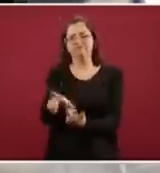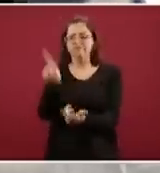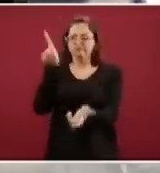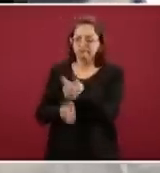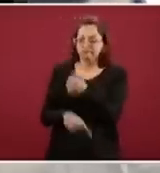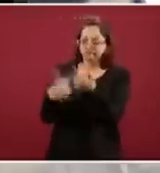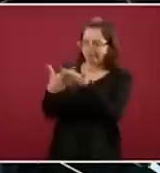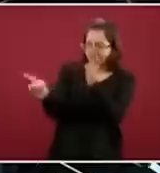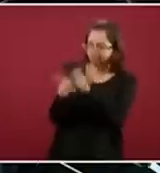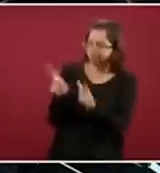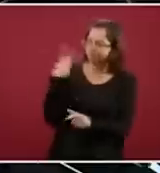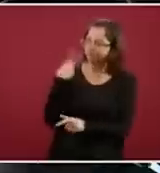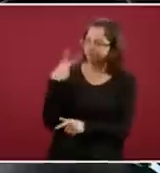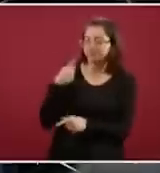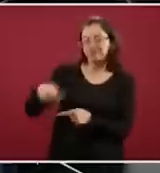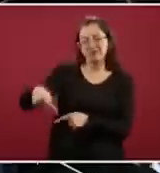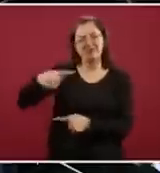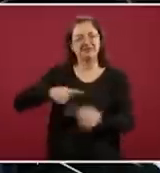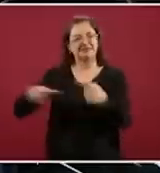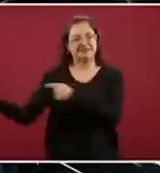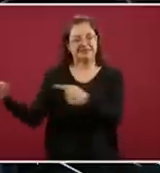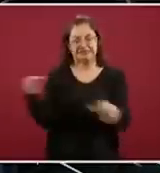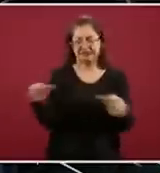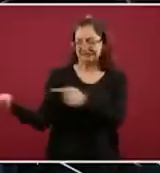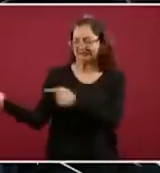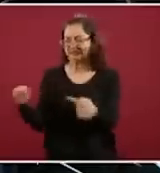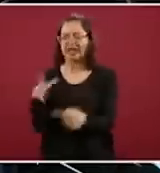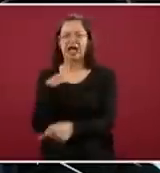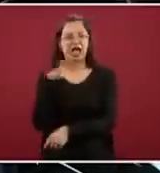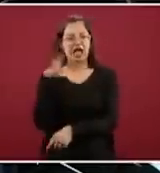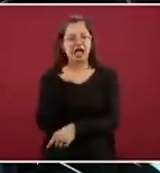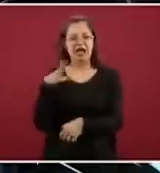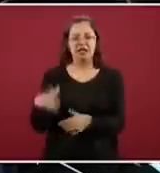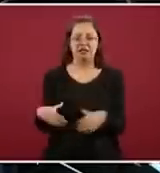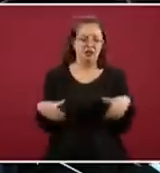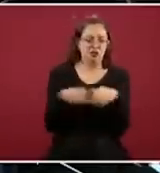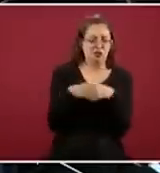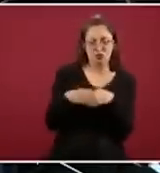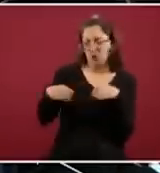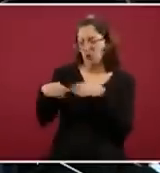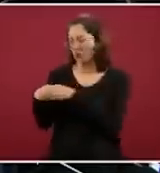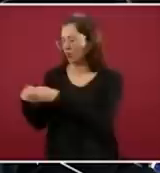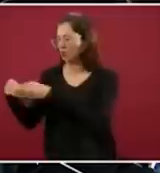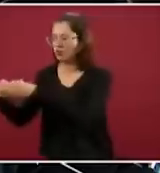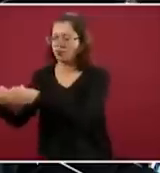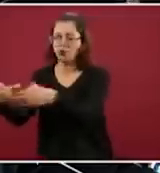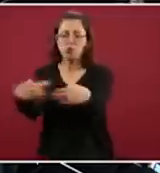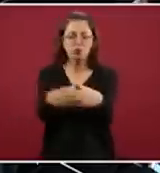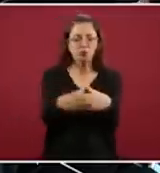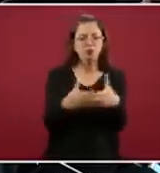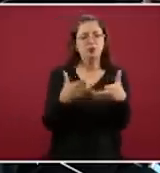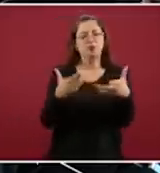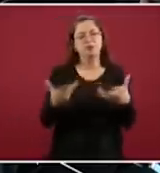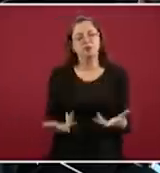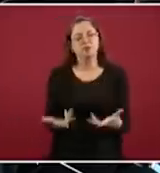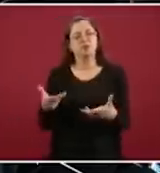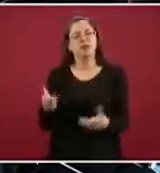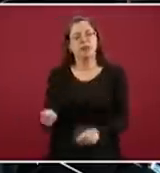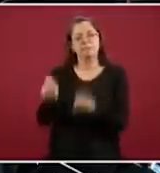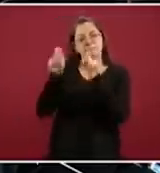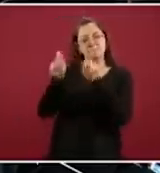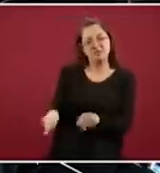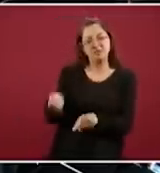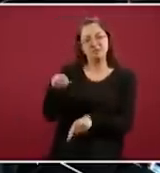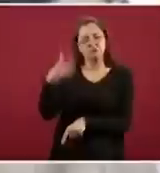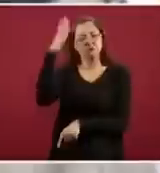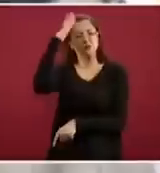interior del partido se está generando una guerra, que hay tribus, porque bueno, pues incluso ni los mismos aspirantes